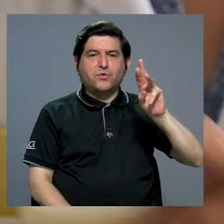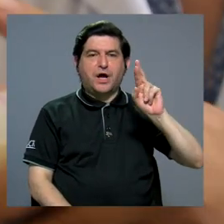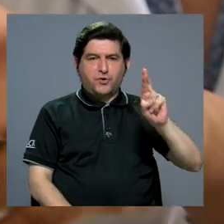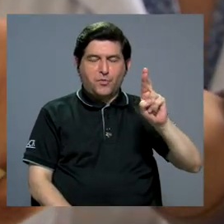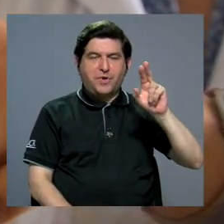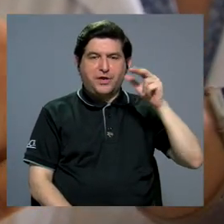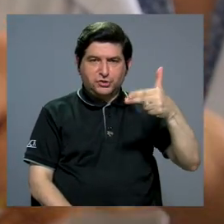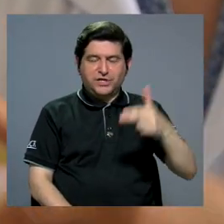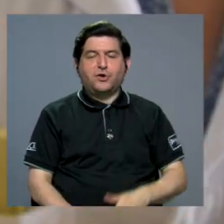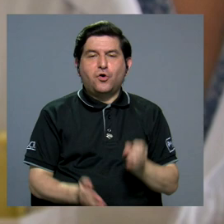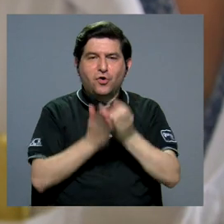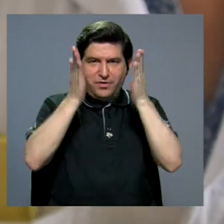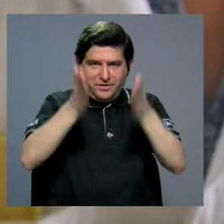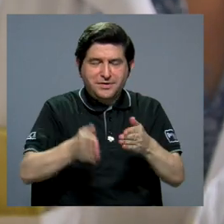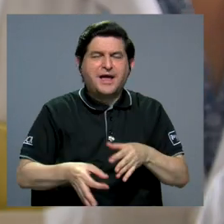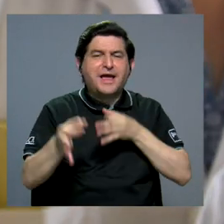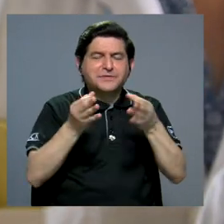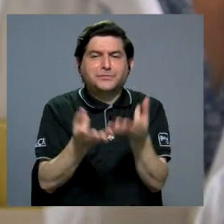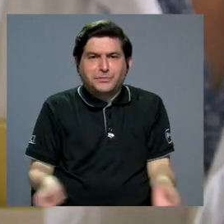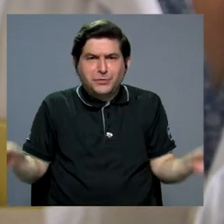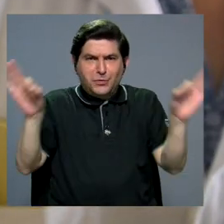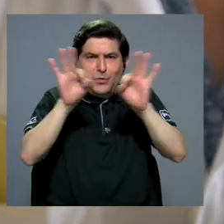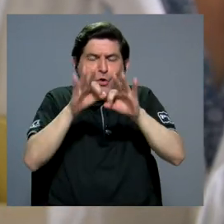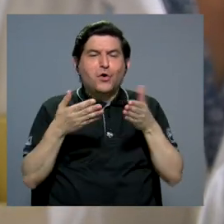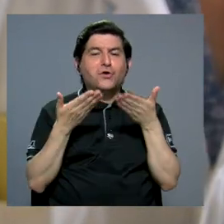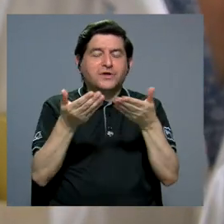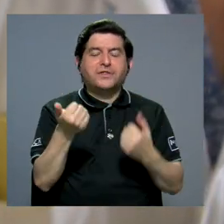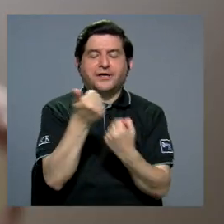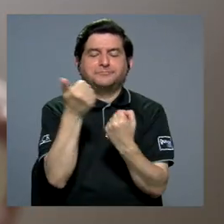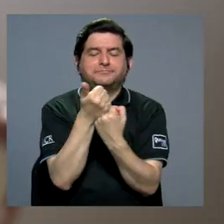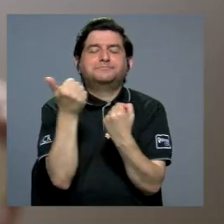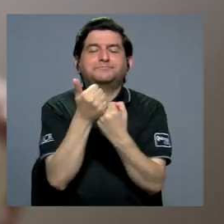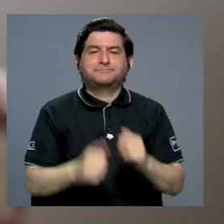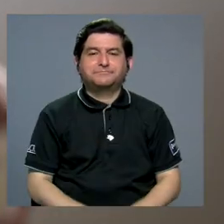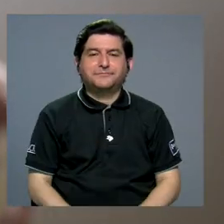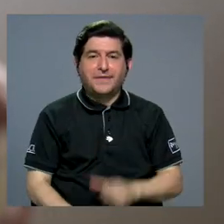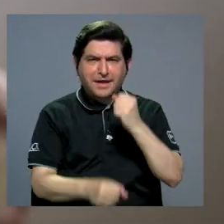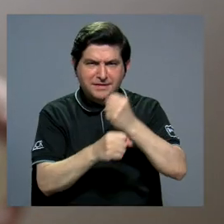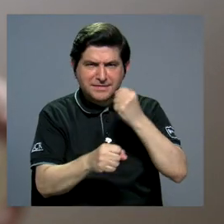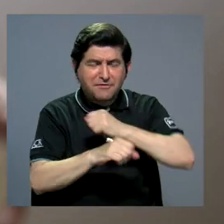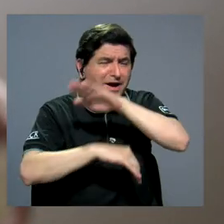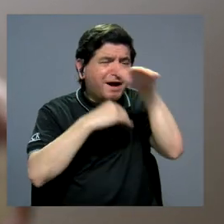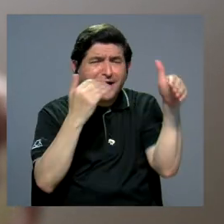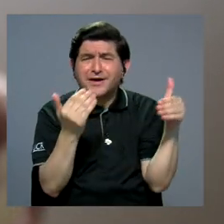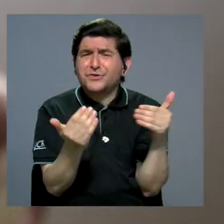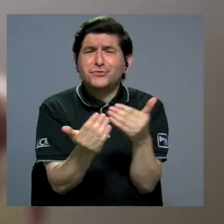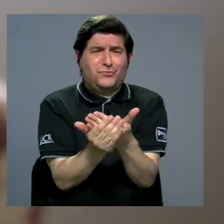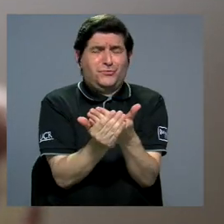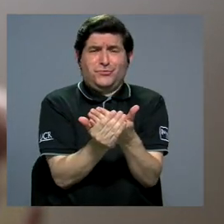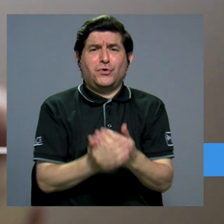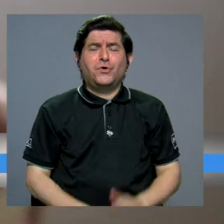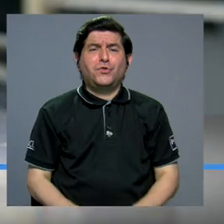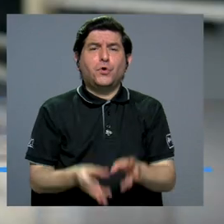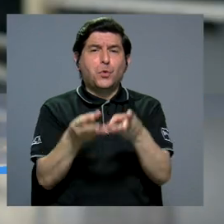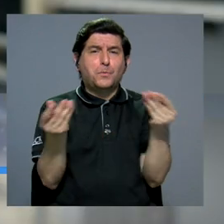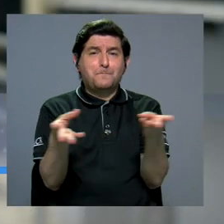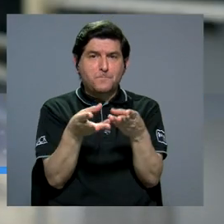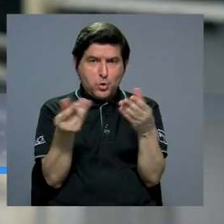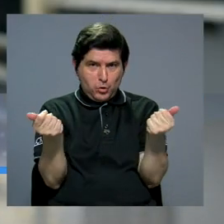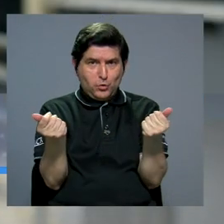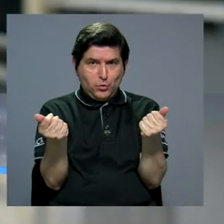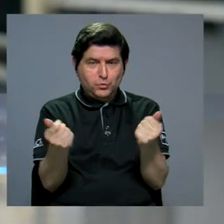Chacón, investigadora del CIPRONA, explicó la importancia de ofrecer este apoyo. Trabajamos en todo lo que